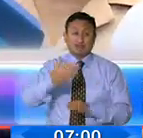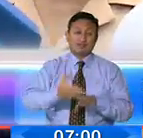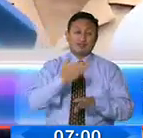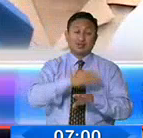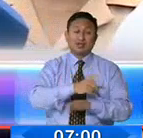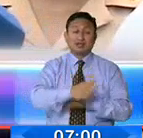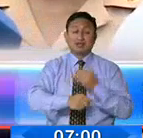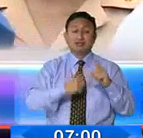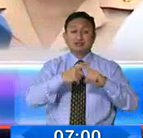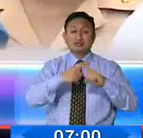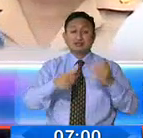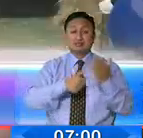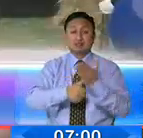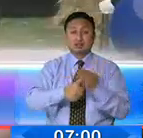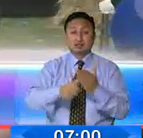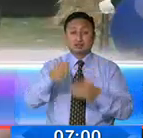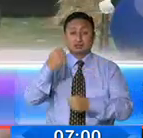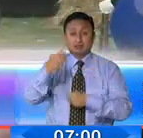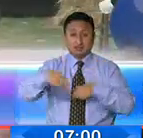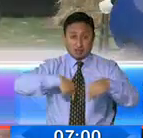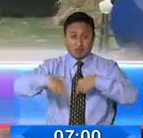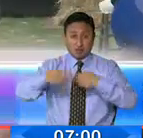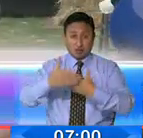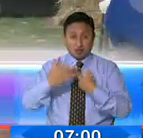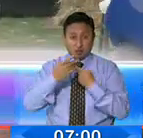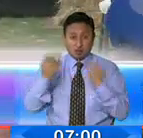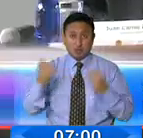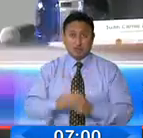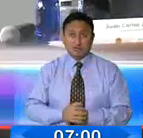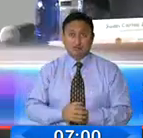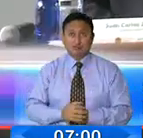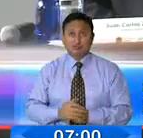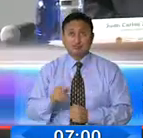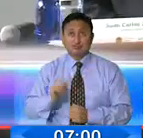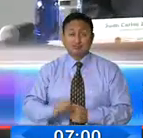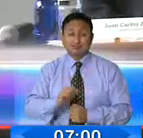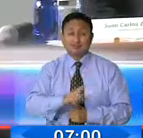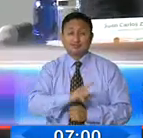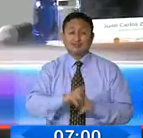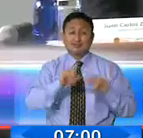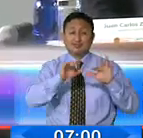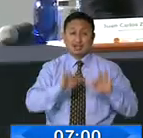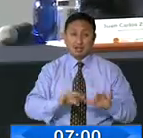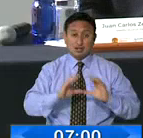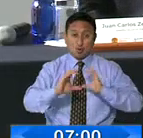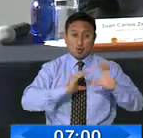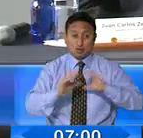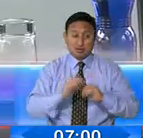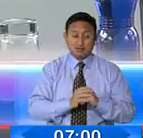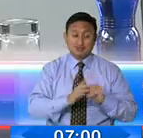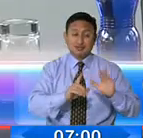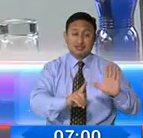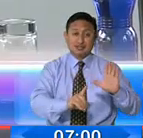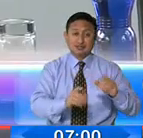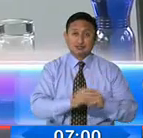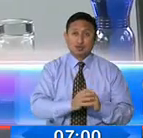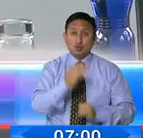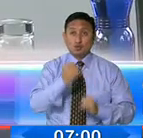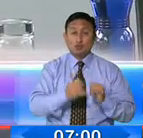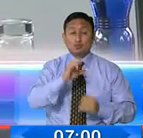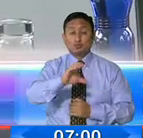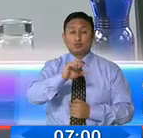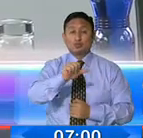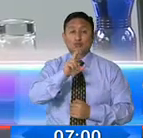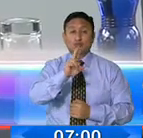de Transporte y Obras Públicas. El récord lo lleva la Secretaría de Comunicación de la Presidencia. Por allí han pasado 6 personas. La última, Caridad